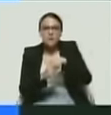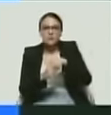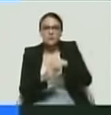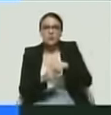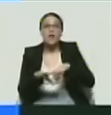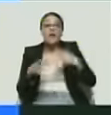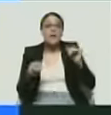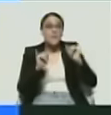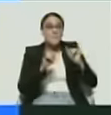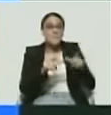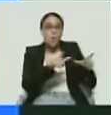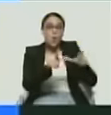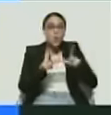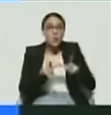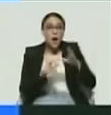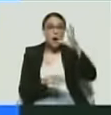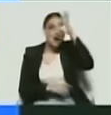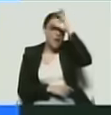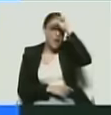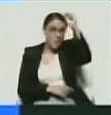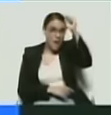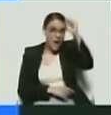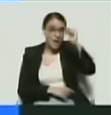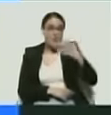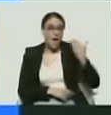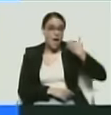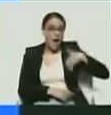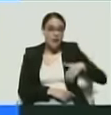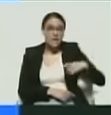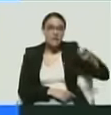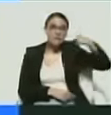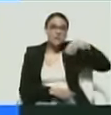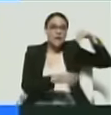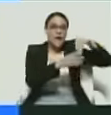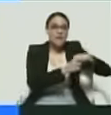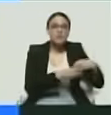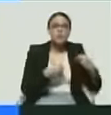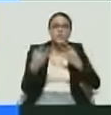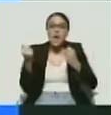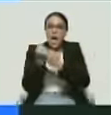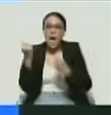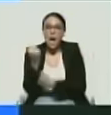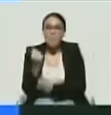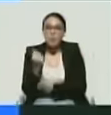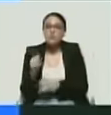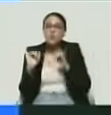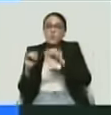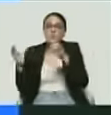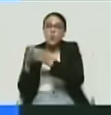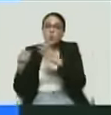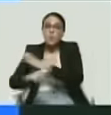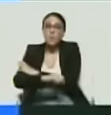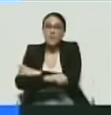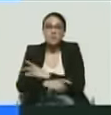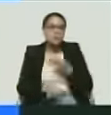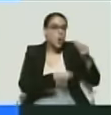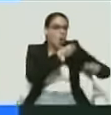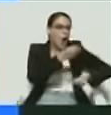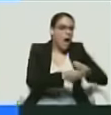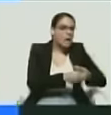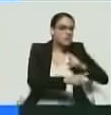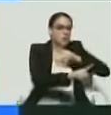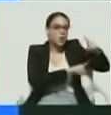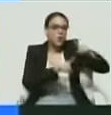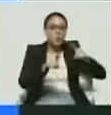embajada argentina la señora Magaly Meda está coordinando a los legionarios, a los fanáticos, a los